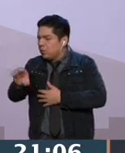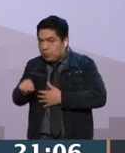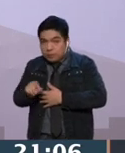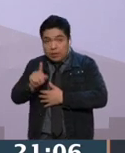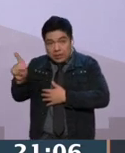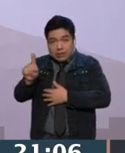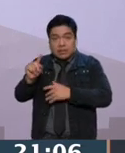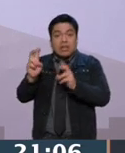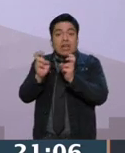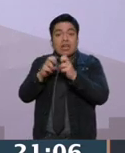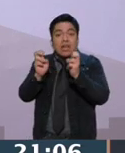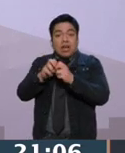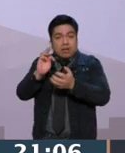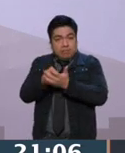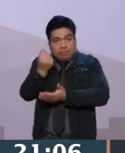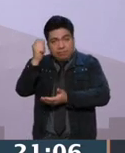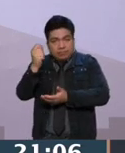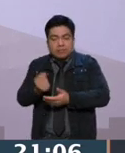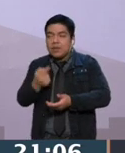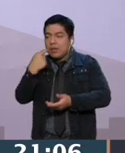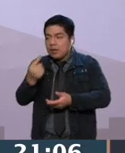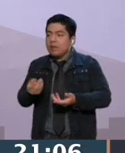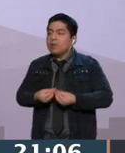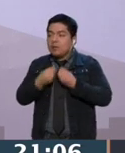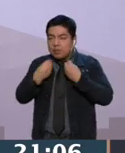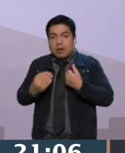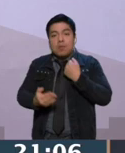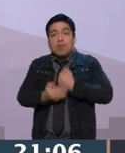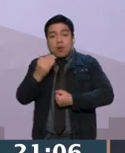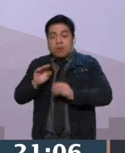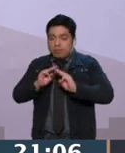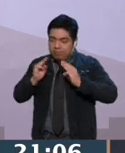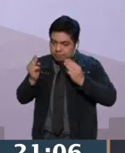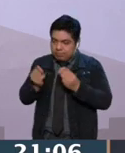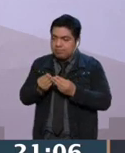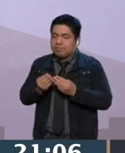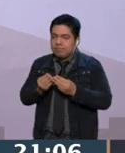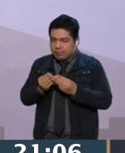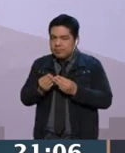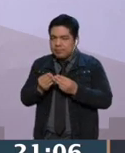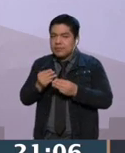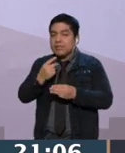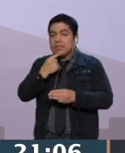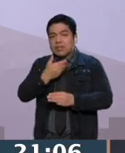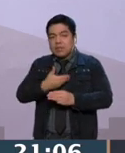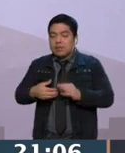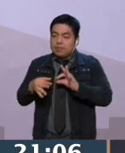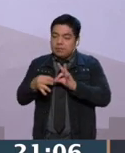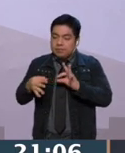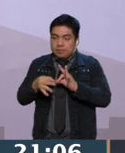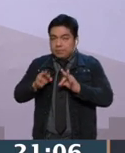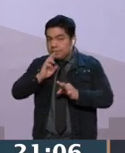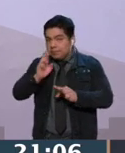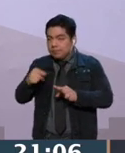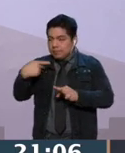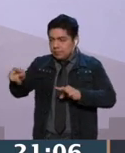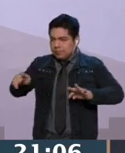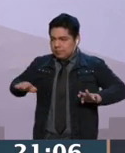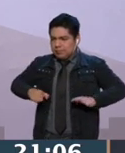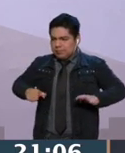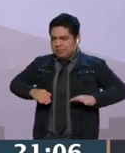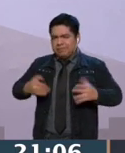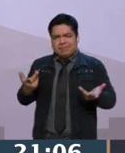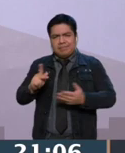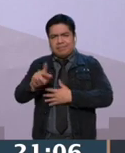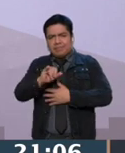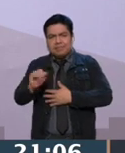en Tamaulipas, se debe a su actuar en favor de integrantes del crimen organizado. El presidente explicó que el recurso es respuesta a la actitud descarada del Poder